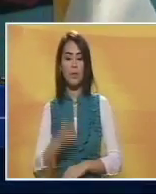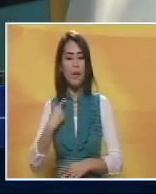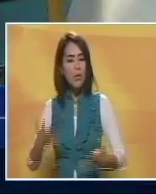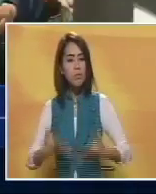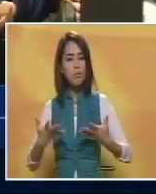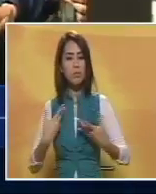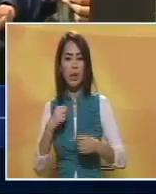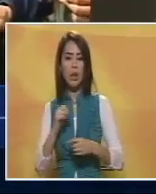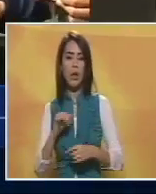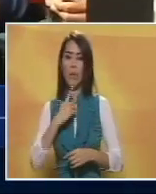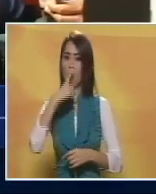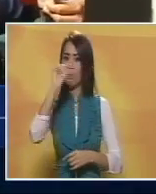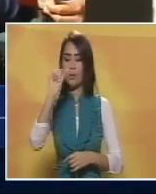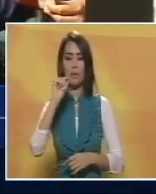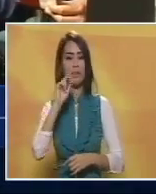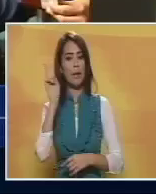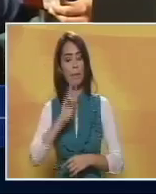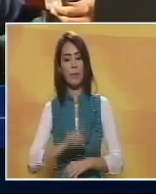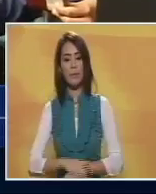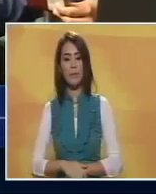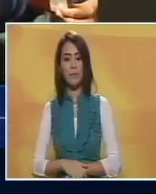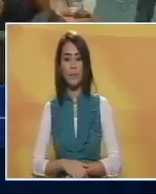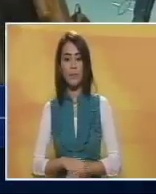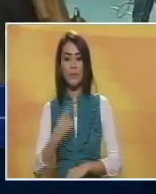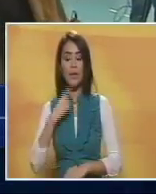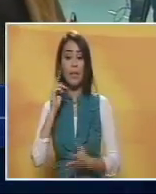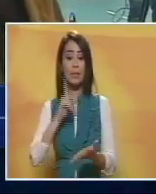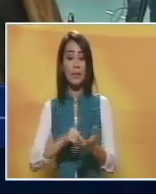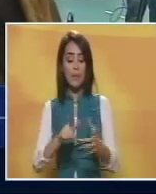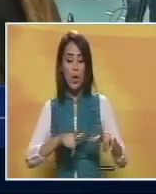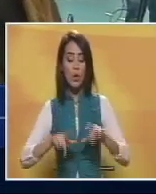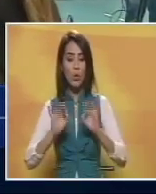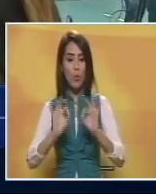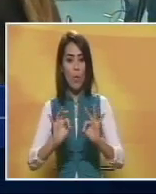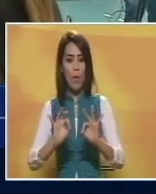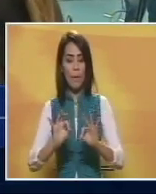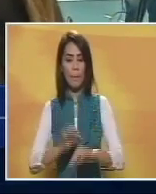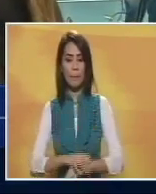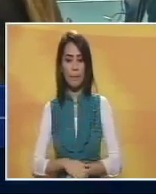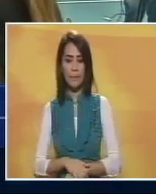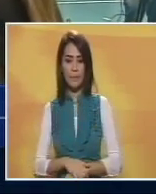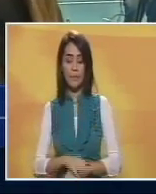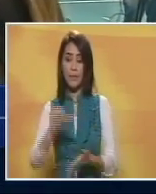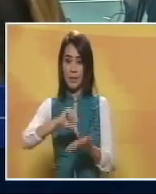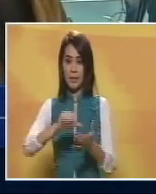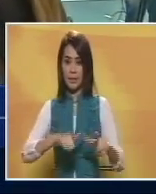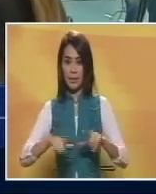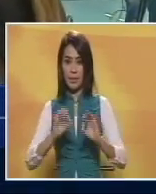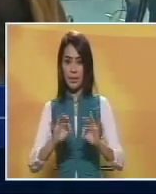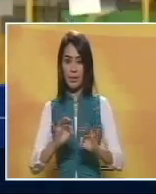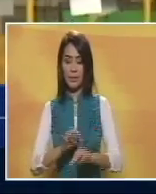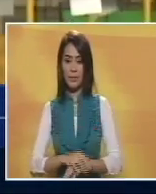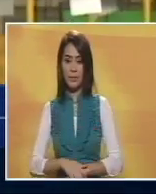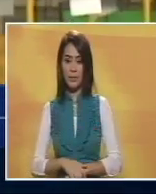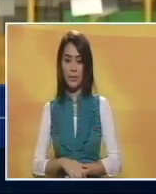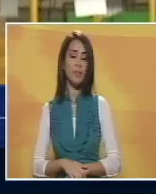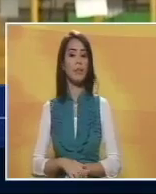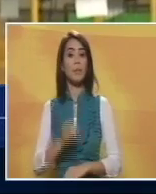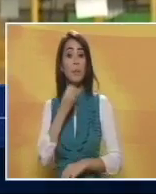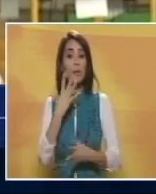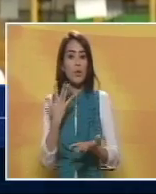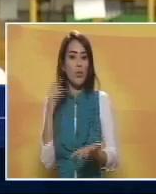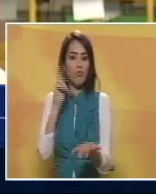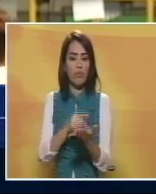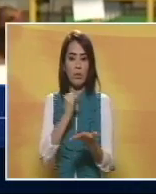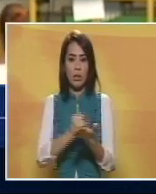dejar su país. Este domingo llegó al principal punto de atención en la región metropolitana, el Estadio Víctor Jara. Y bueno, me vine a